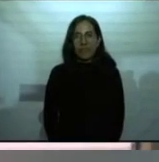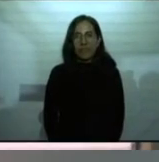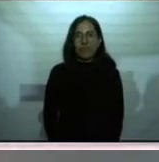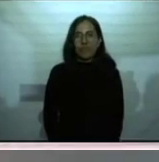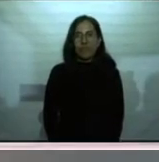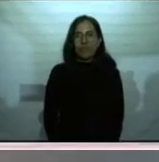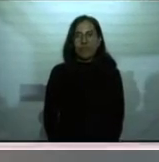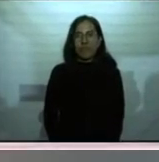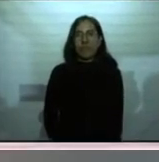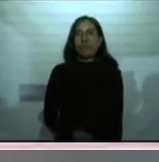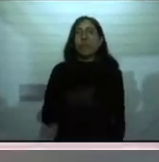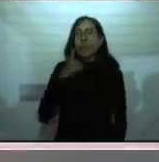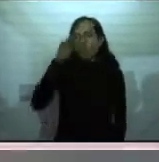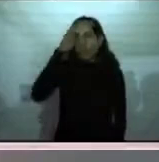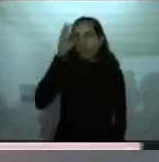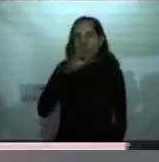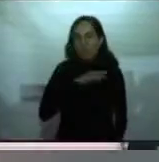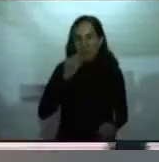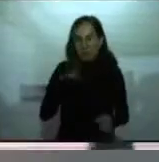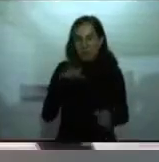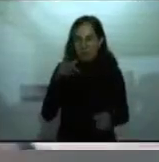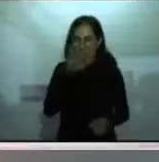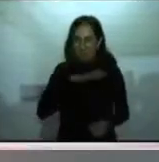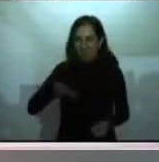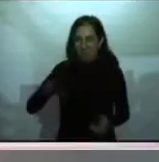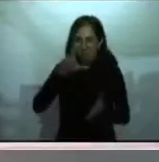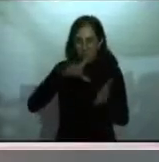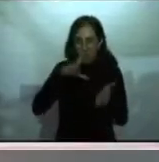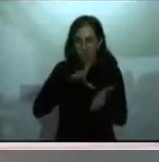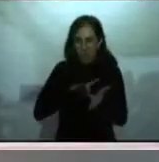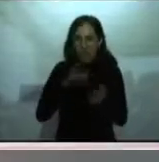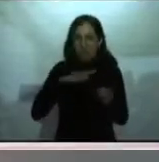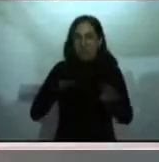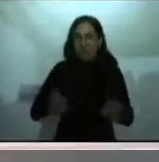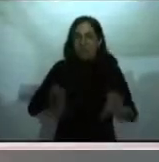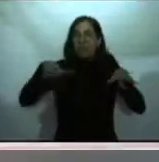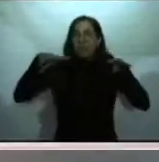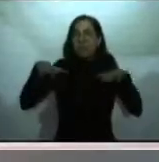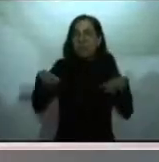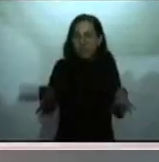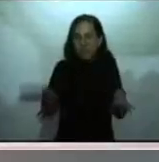Imagínense esta plaza multiplicada por 10